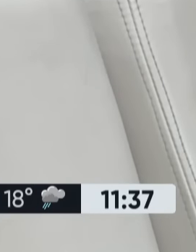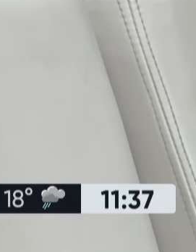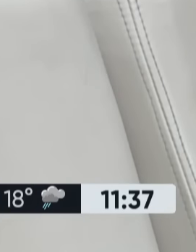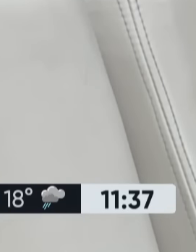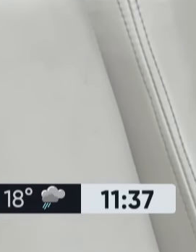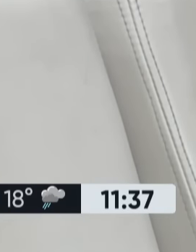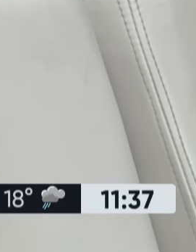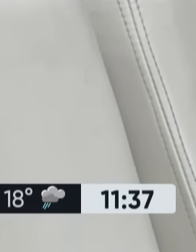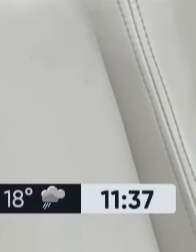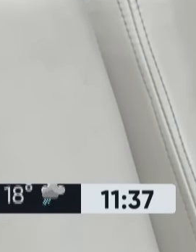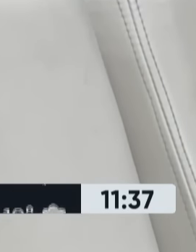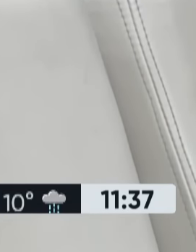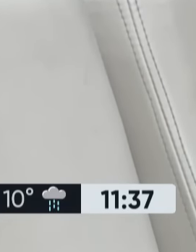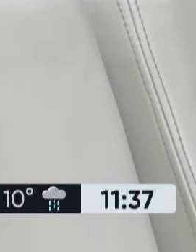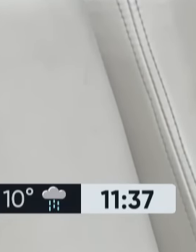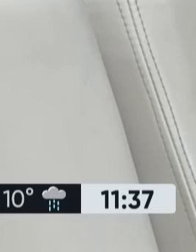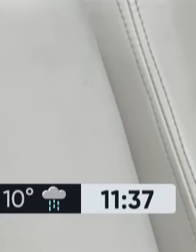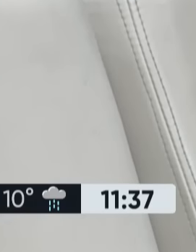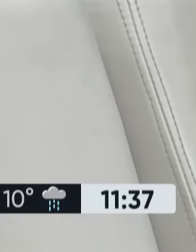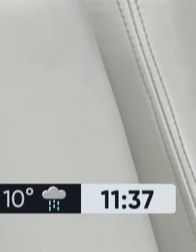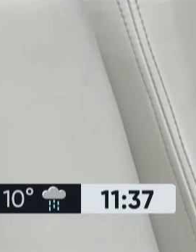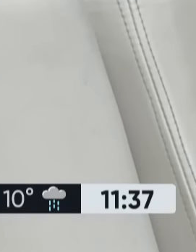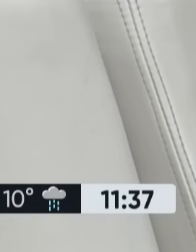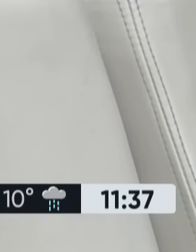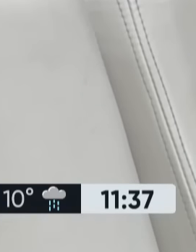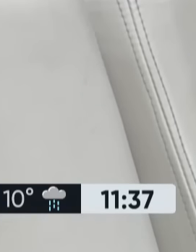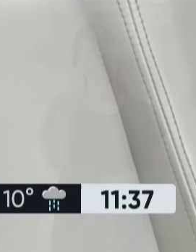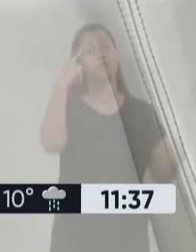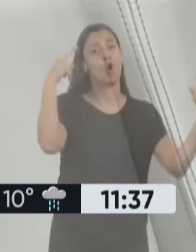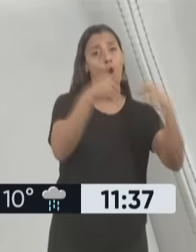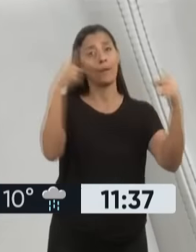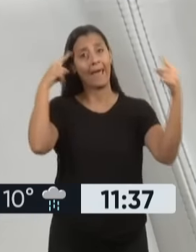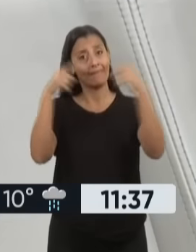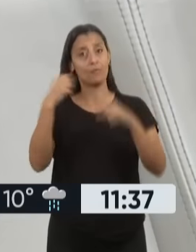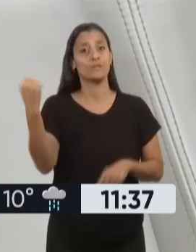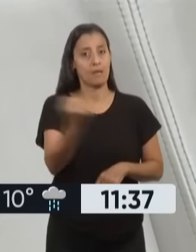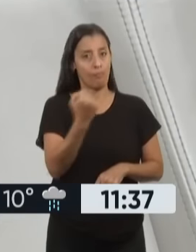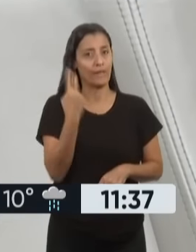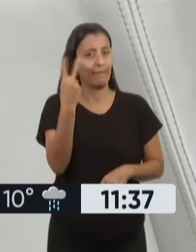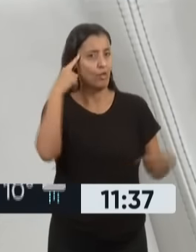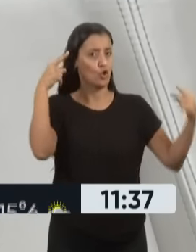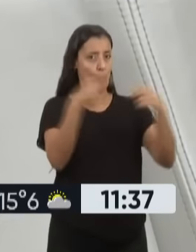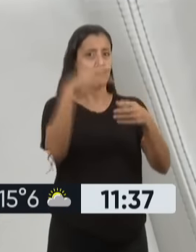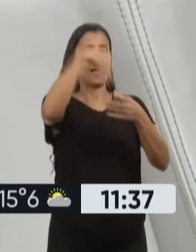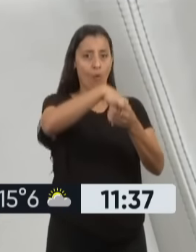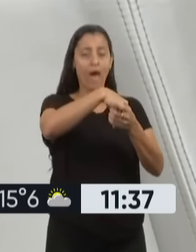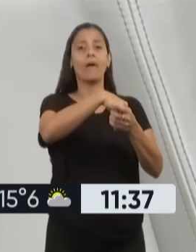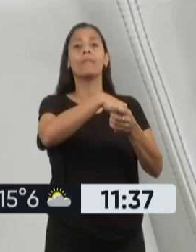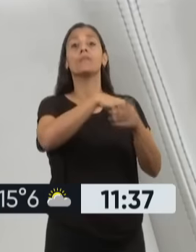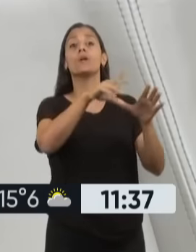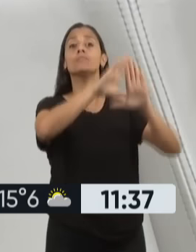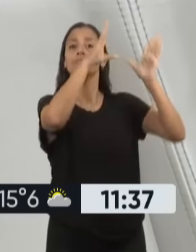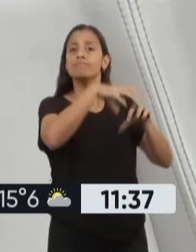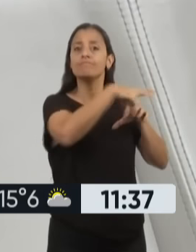Fernando Ramírez para parlamentario.com hay dos objetivos centrales en el área legislativa que tiene el presidente